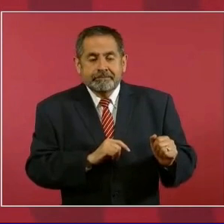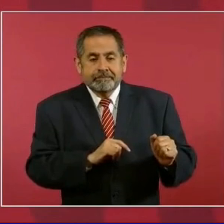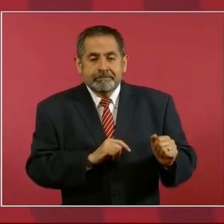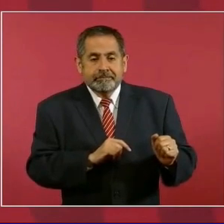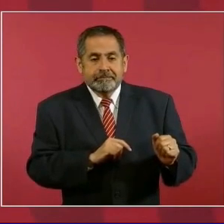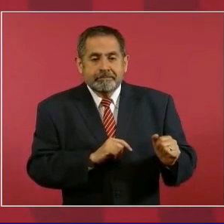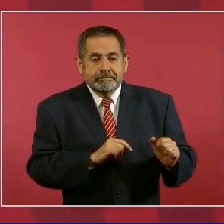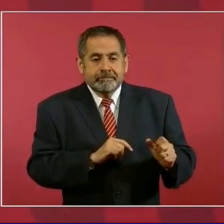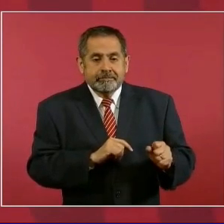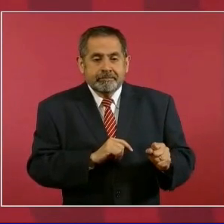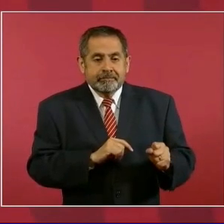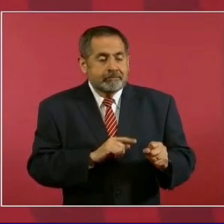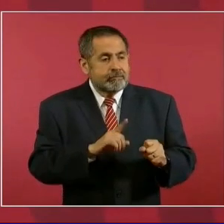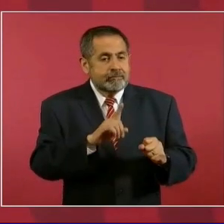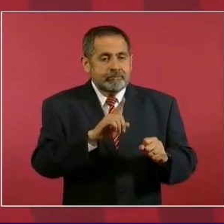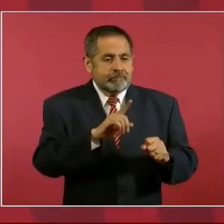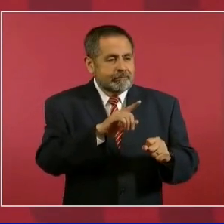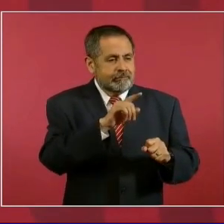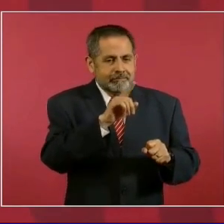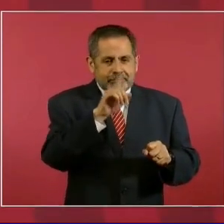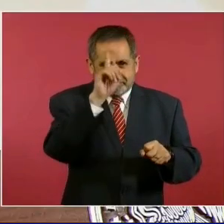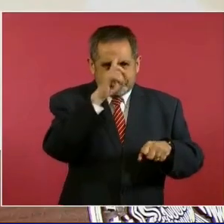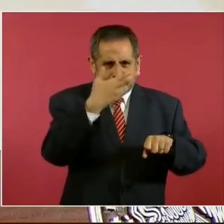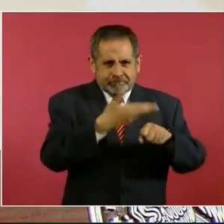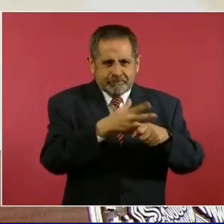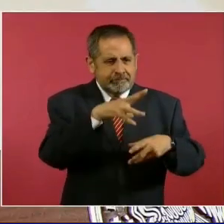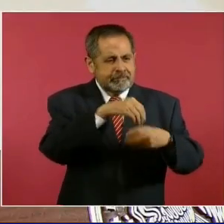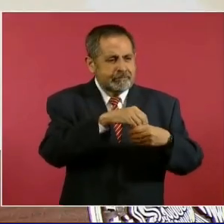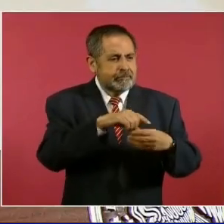del mismo organismo.